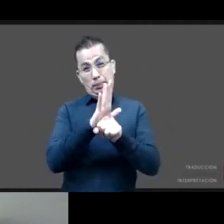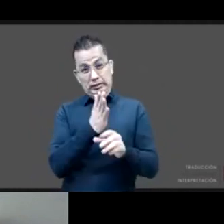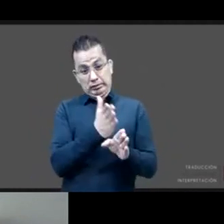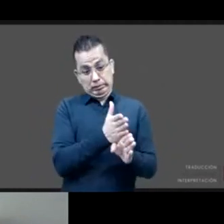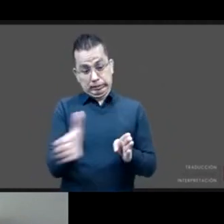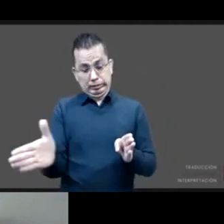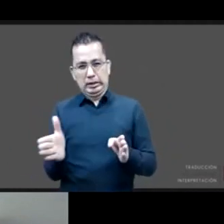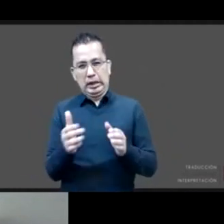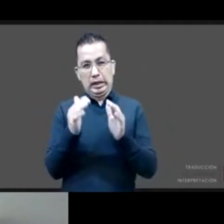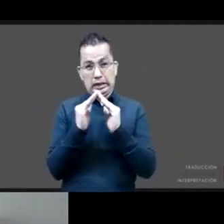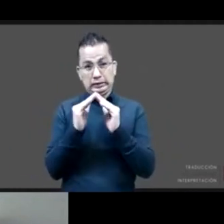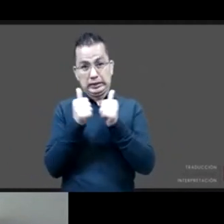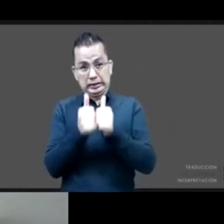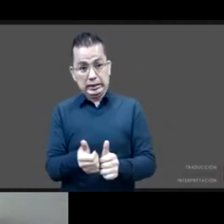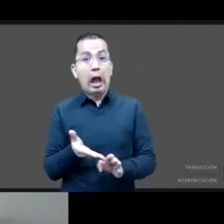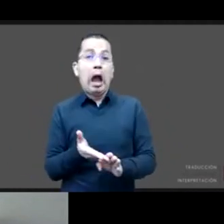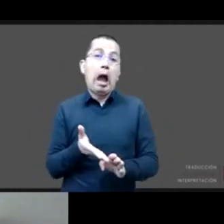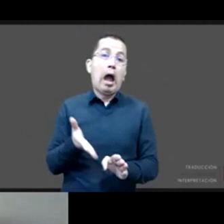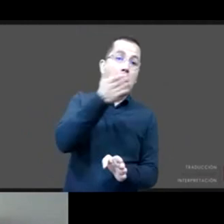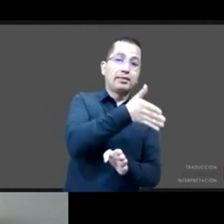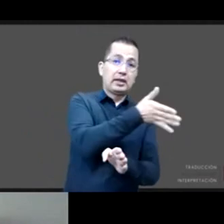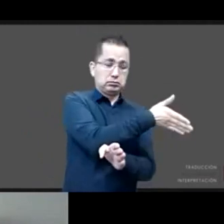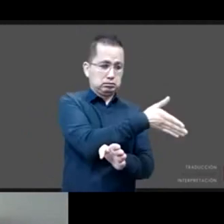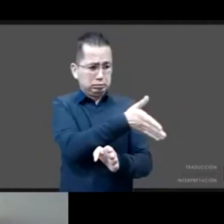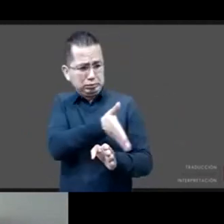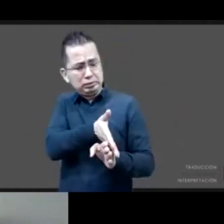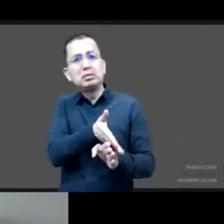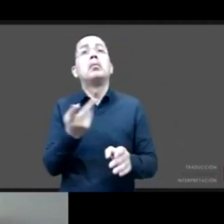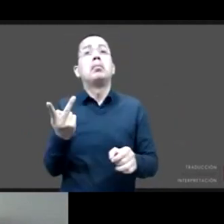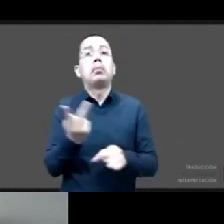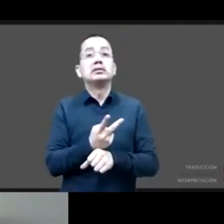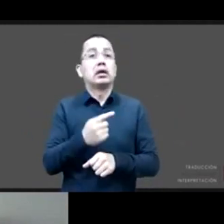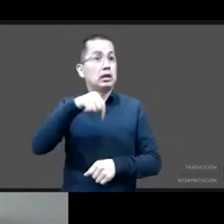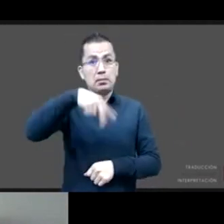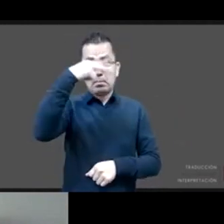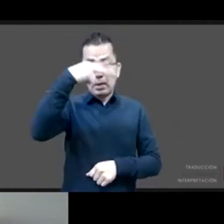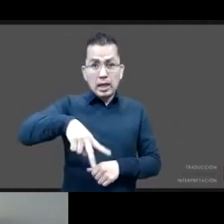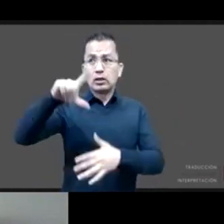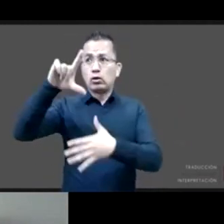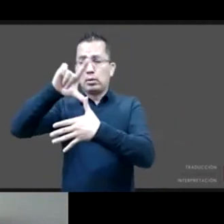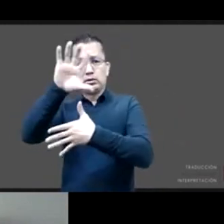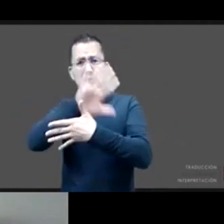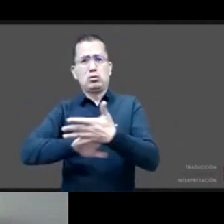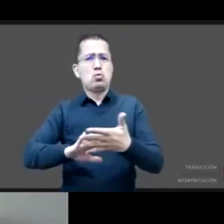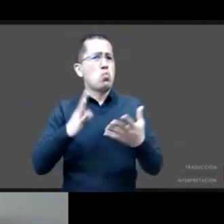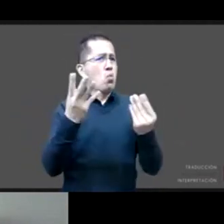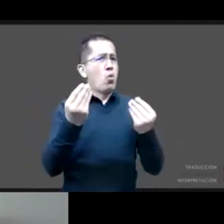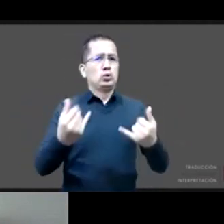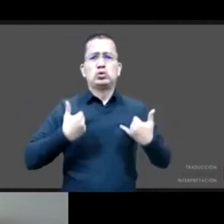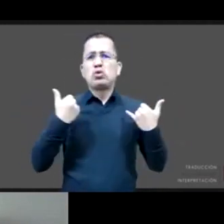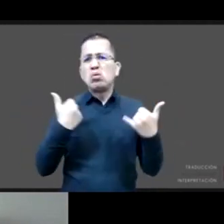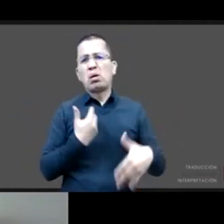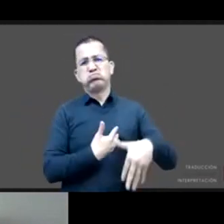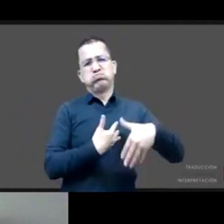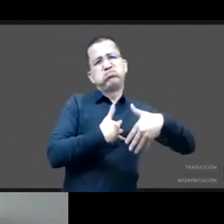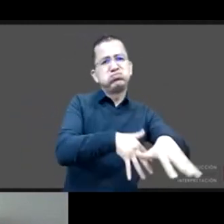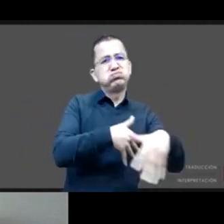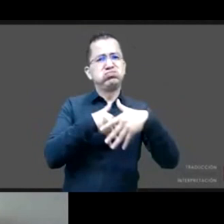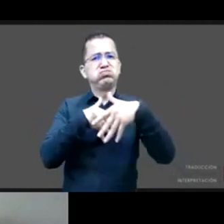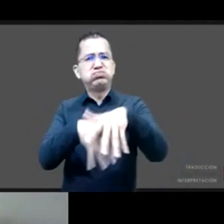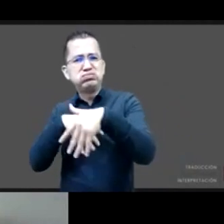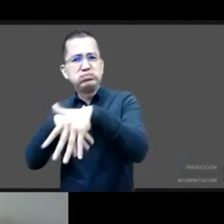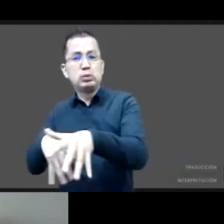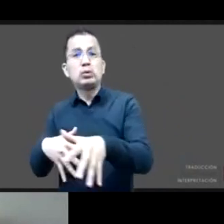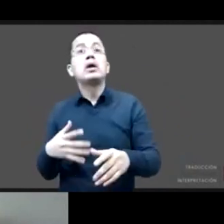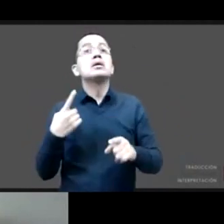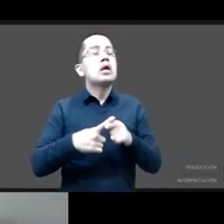Latina y en México había grandes movilizaciones de jóvenes de muy diversa naturaleza particularmente de mujeres